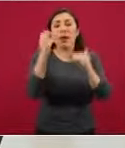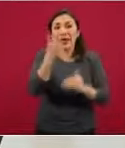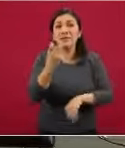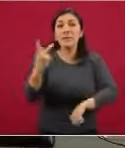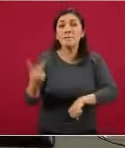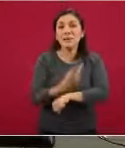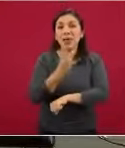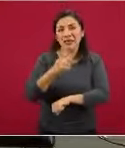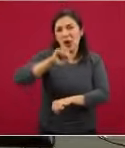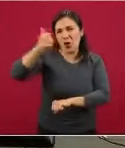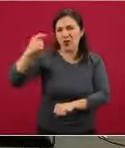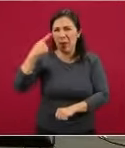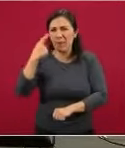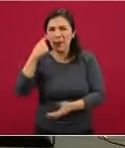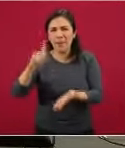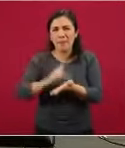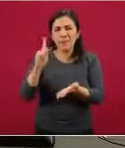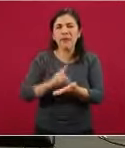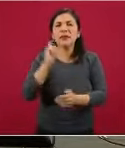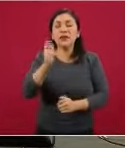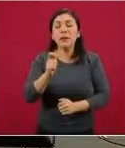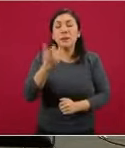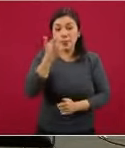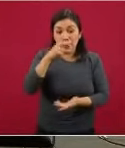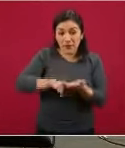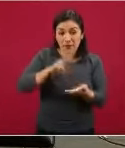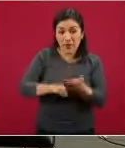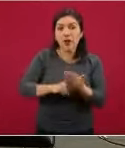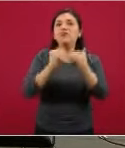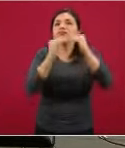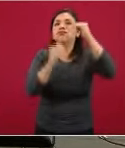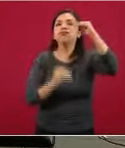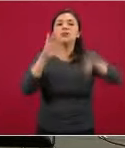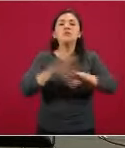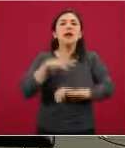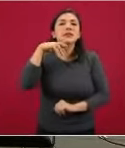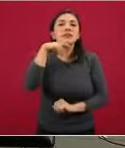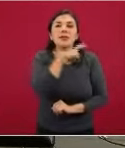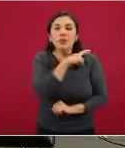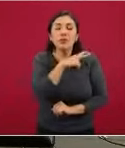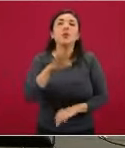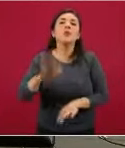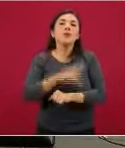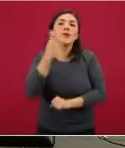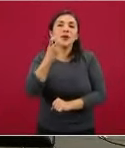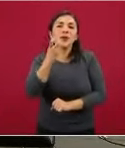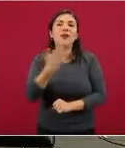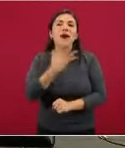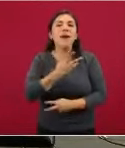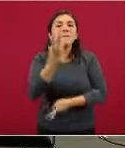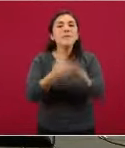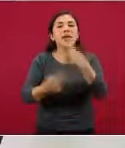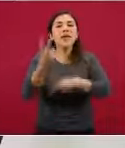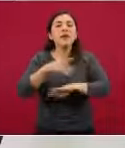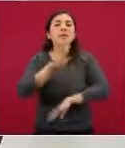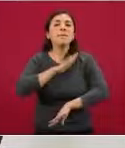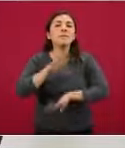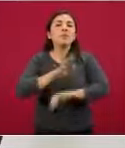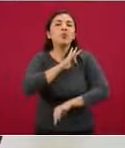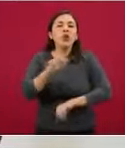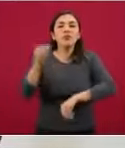pasado en el pasado es que nuestro costo bajó mucho más rápido, y por eso es que se generó espacio, que